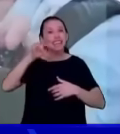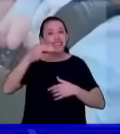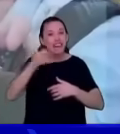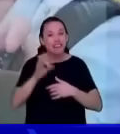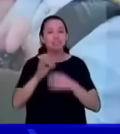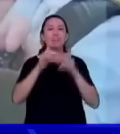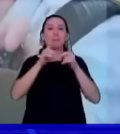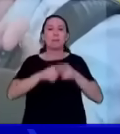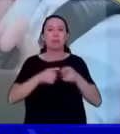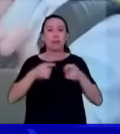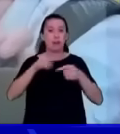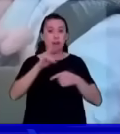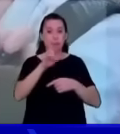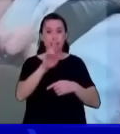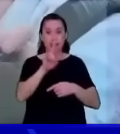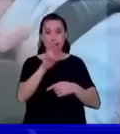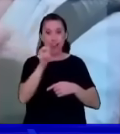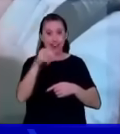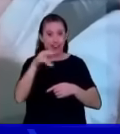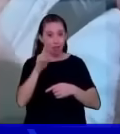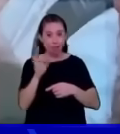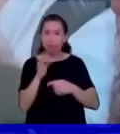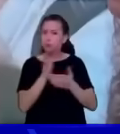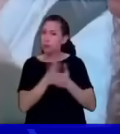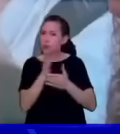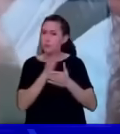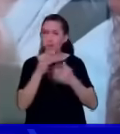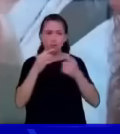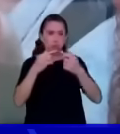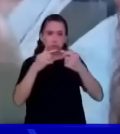conceptos y criterios objetivos con